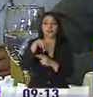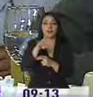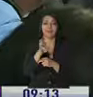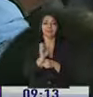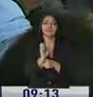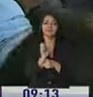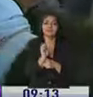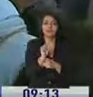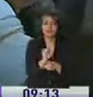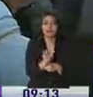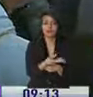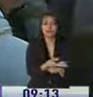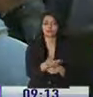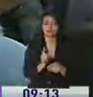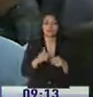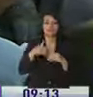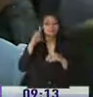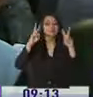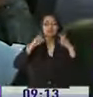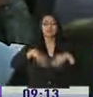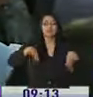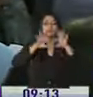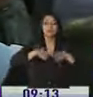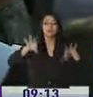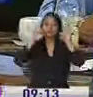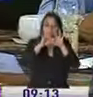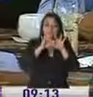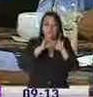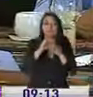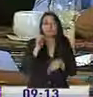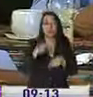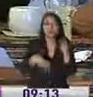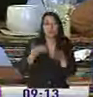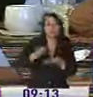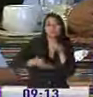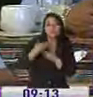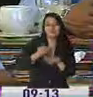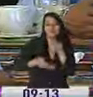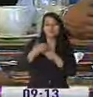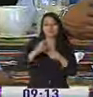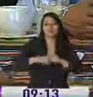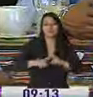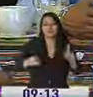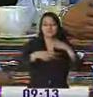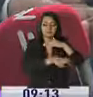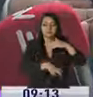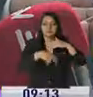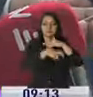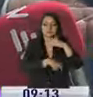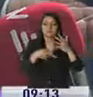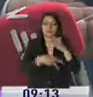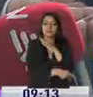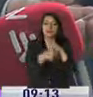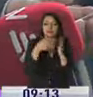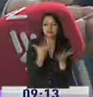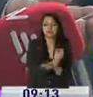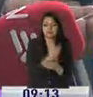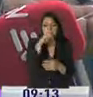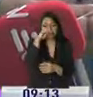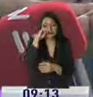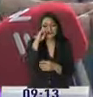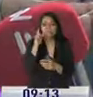son caramelos. Para él, el tema más importante y no negociable es otro, el extractivismo. Son ricos los caramelos,